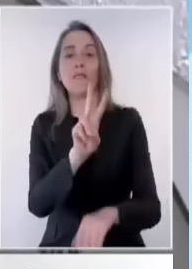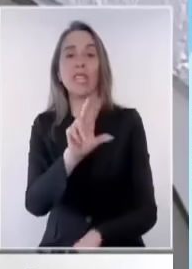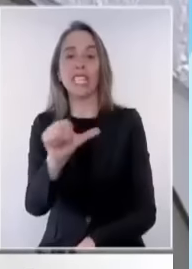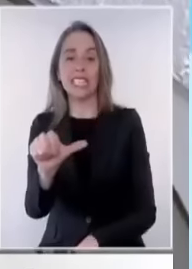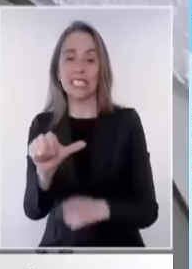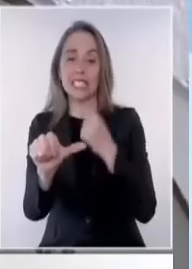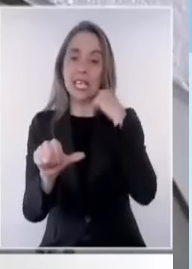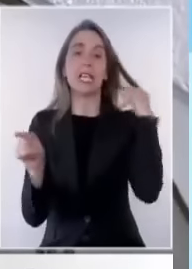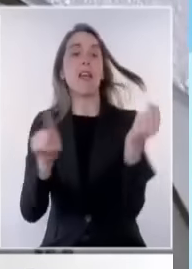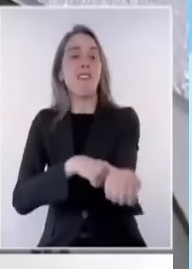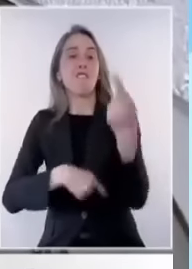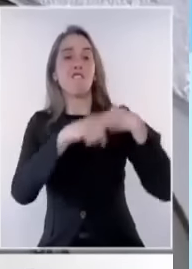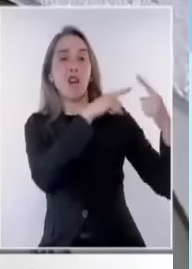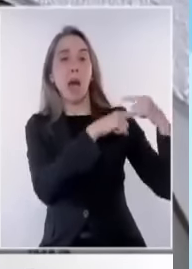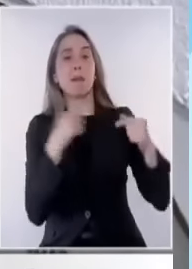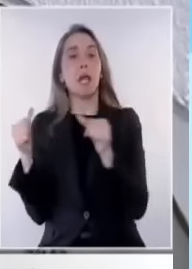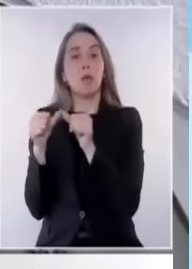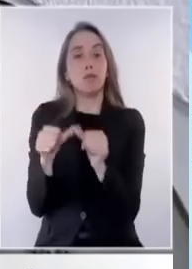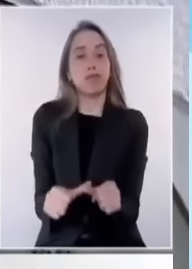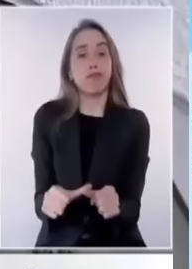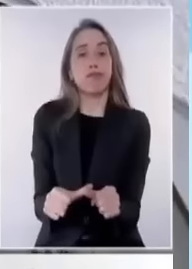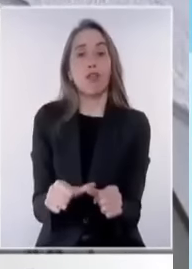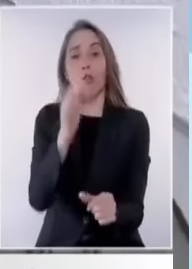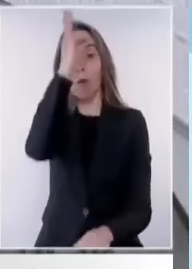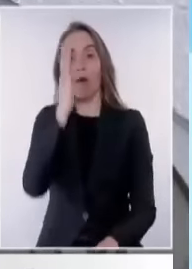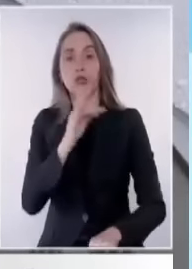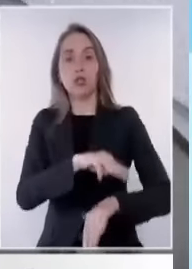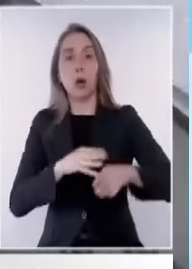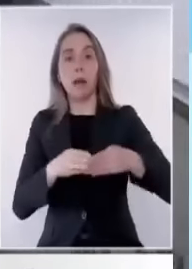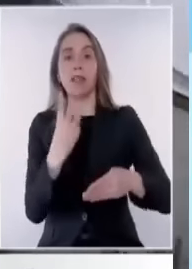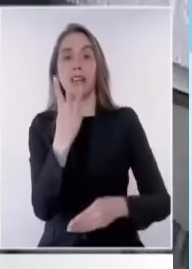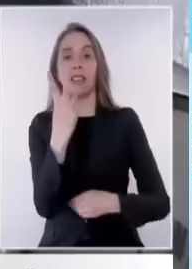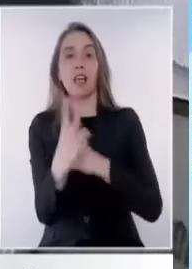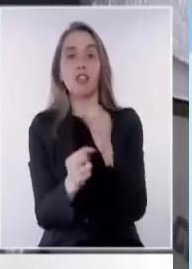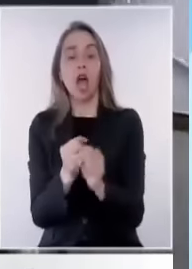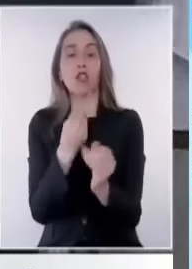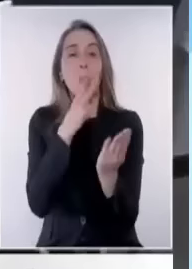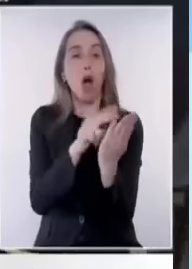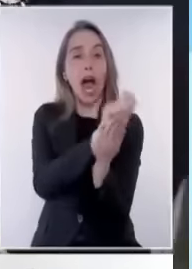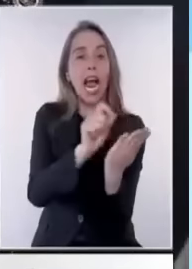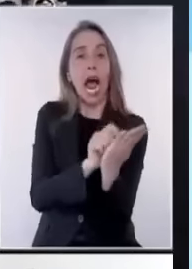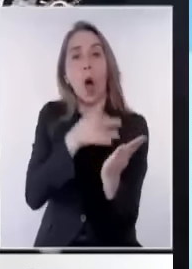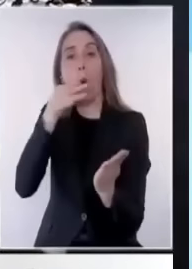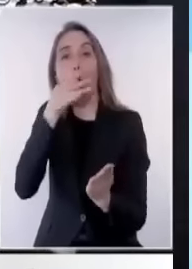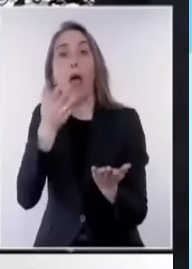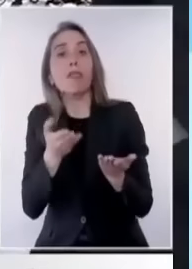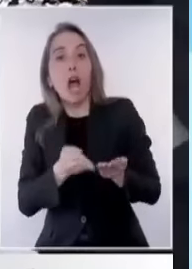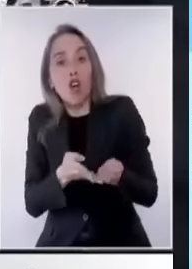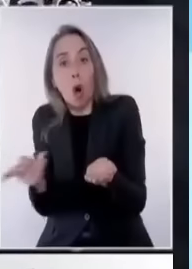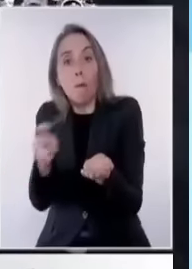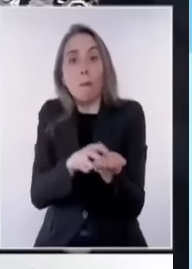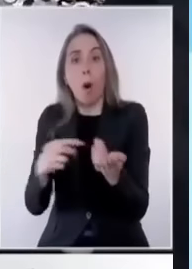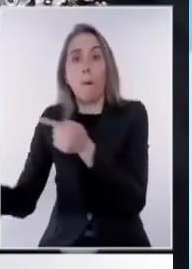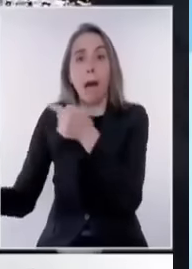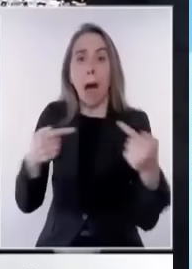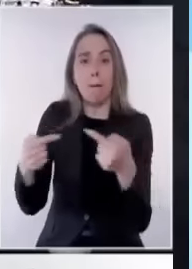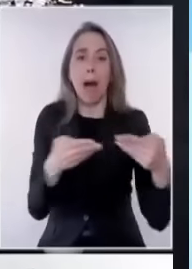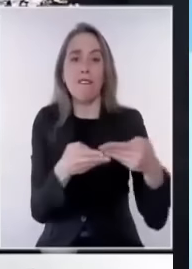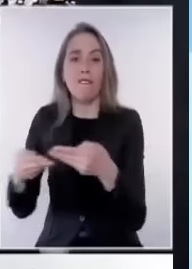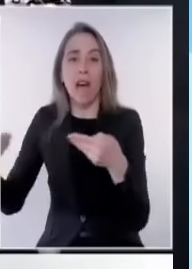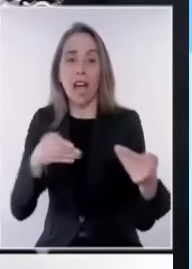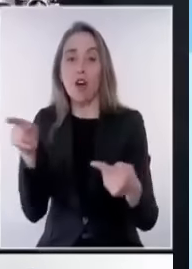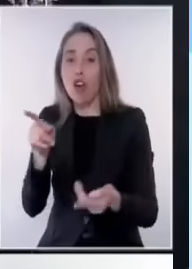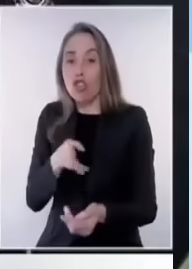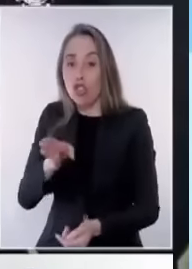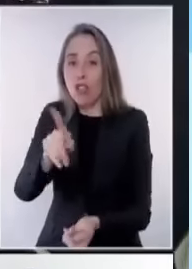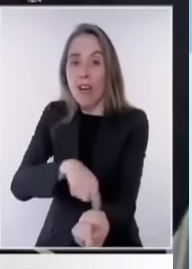1926, estuvo en la Marina 32 años. Hay muchas cartas de él donde relata la historia del combate. ¿Que están en